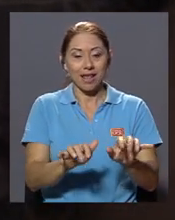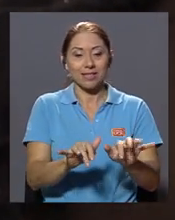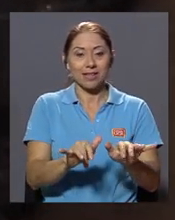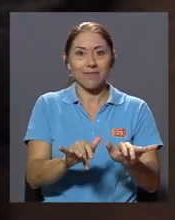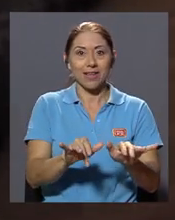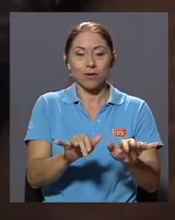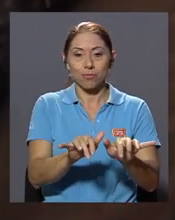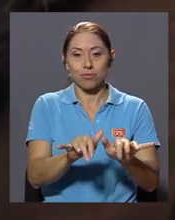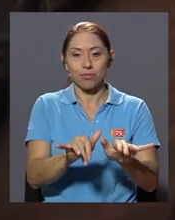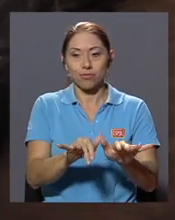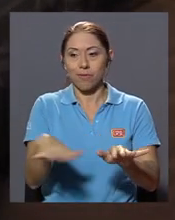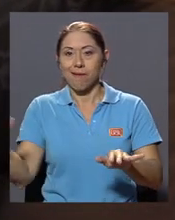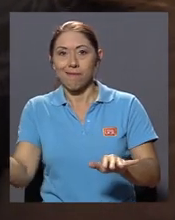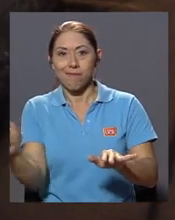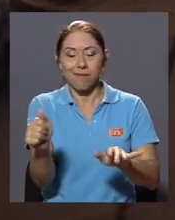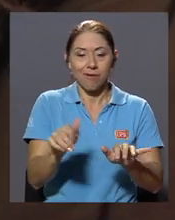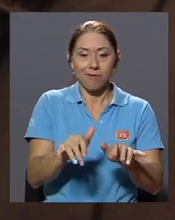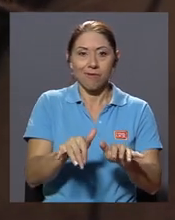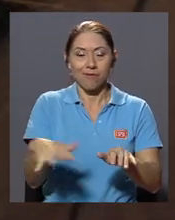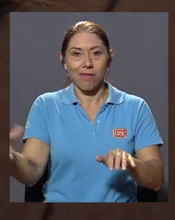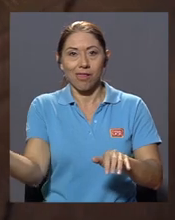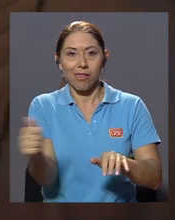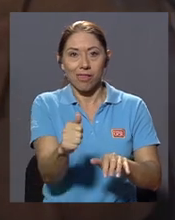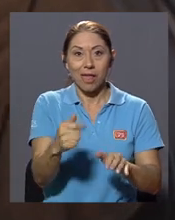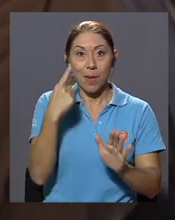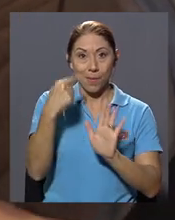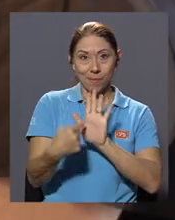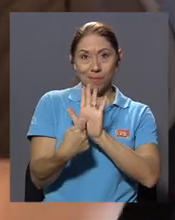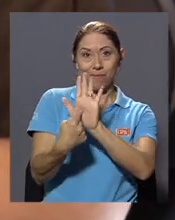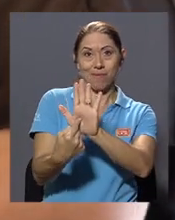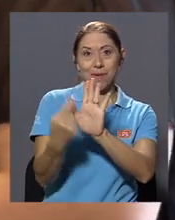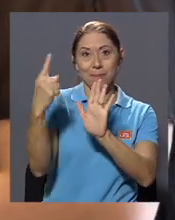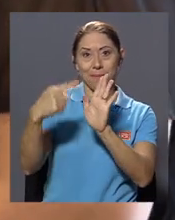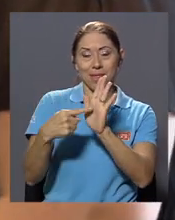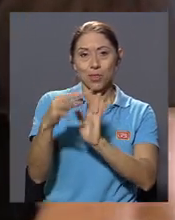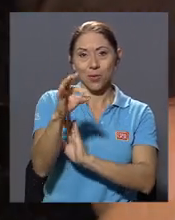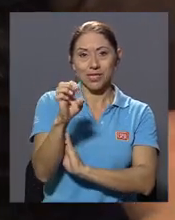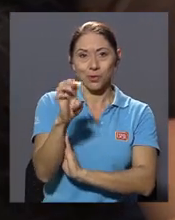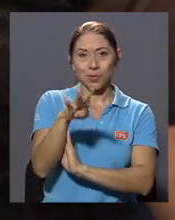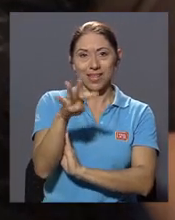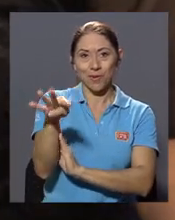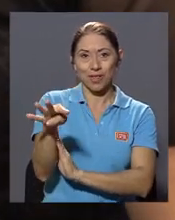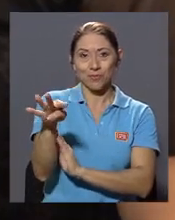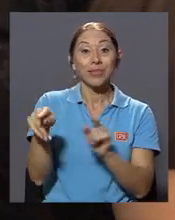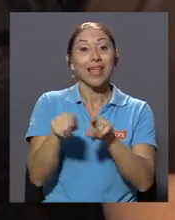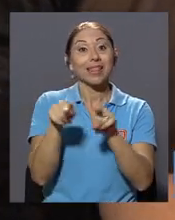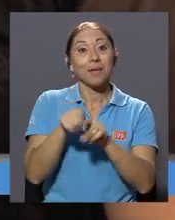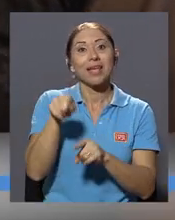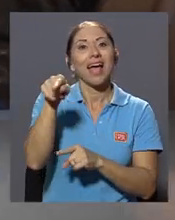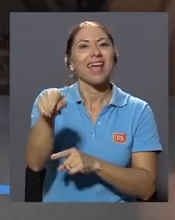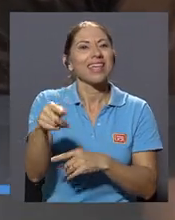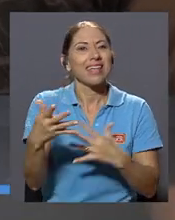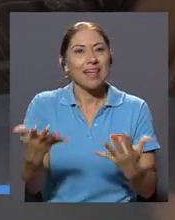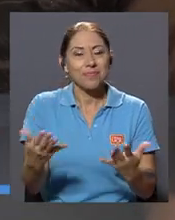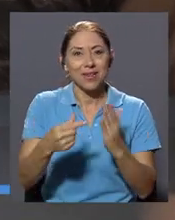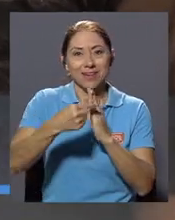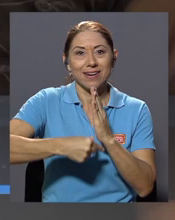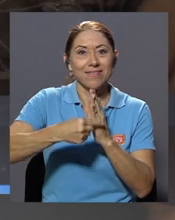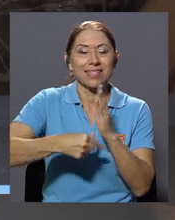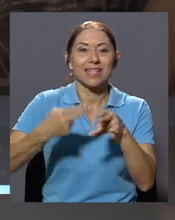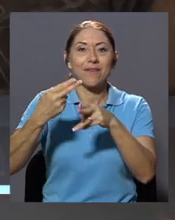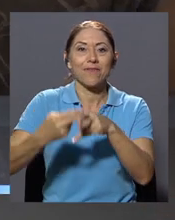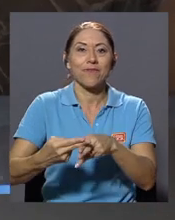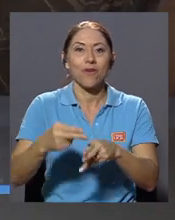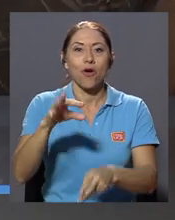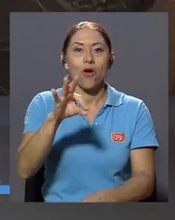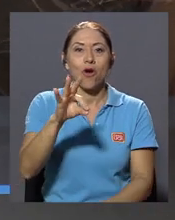Esta, por ejemplo, es de 1944. Dentro de la colección también tenemos lo que es la revista El